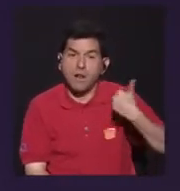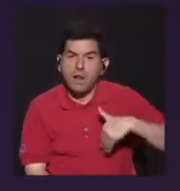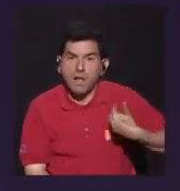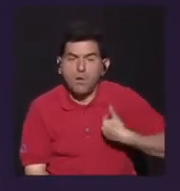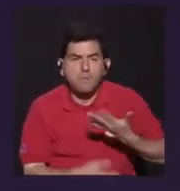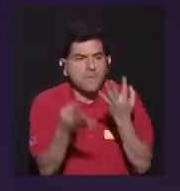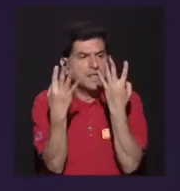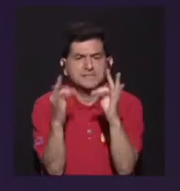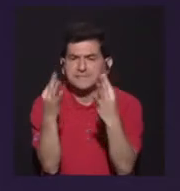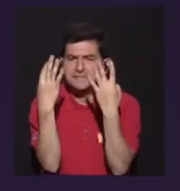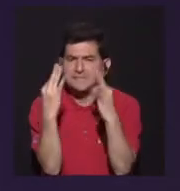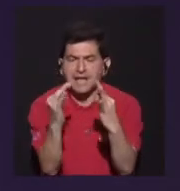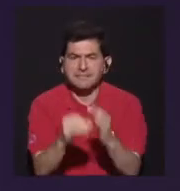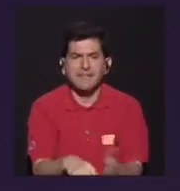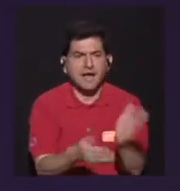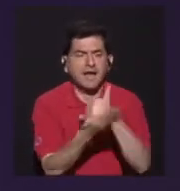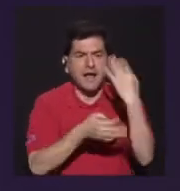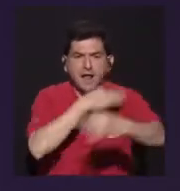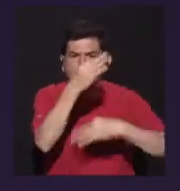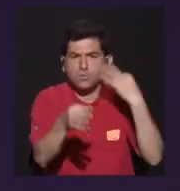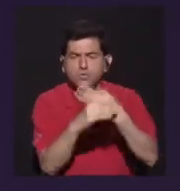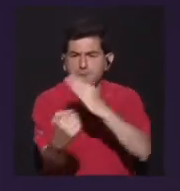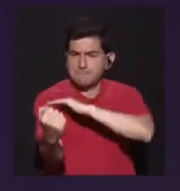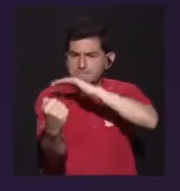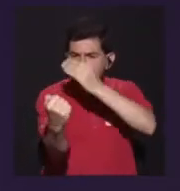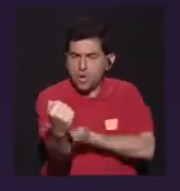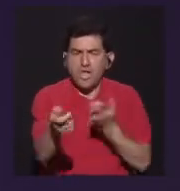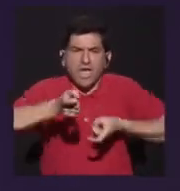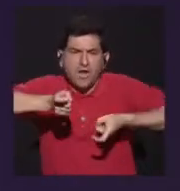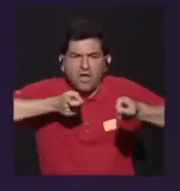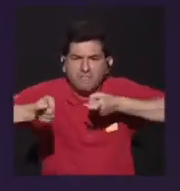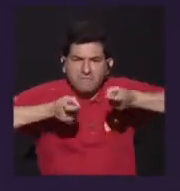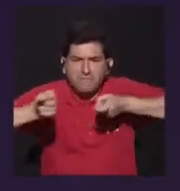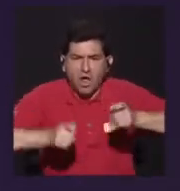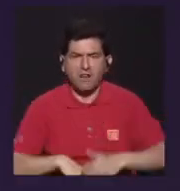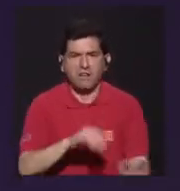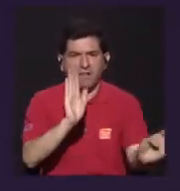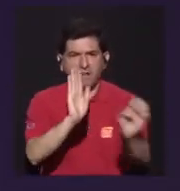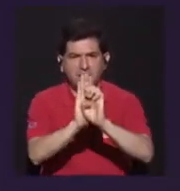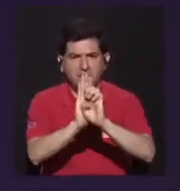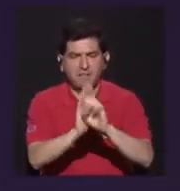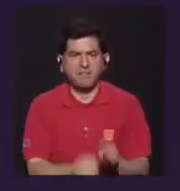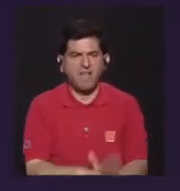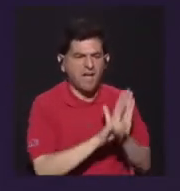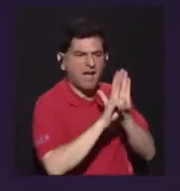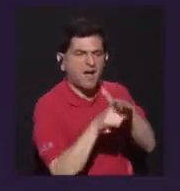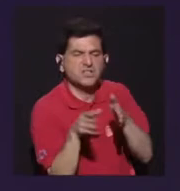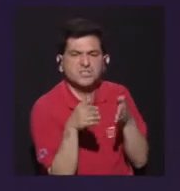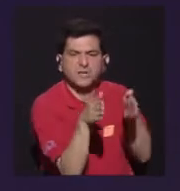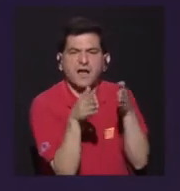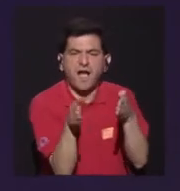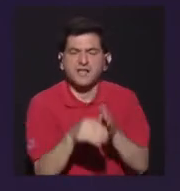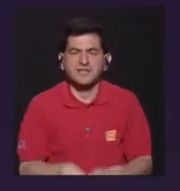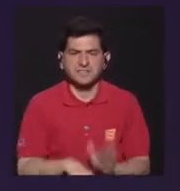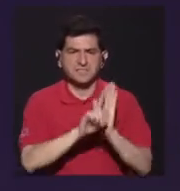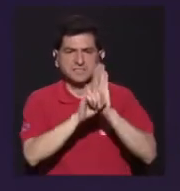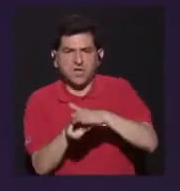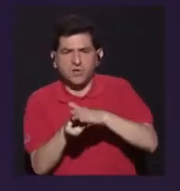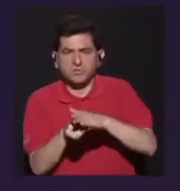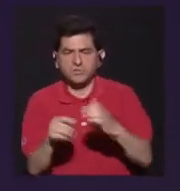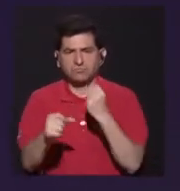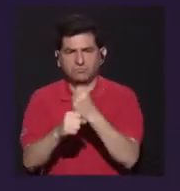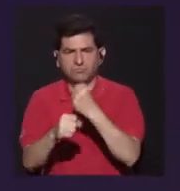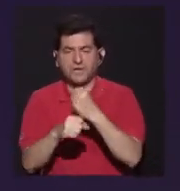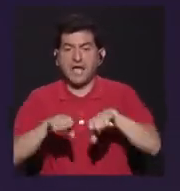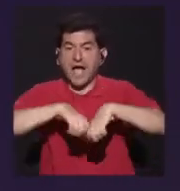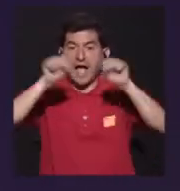cuando tratan de poner cierto tipo de poder o control, por ejemplo, el acoso callejero, el acoso laboral, pues ya hay